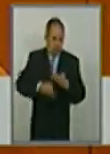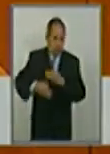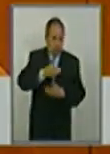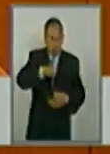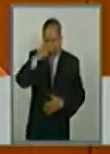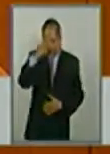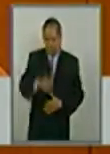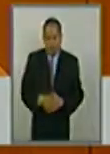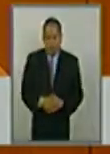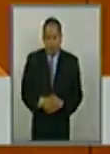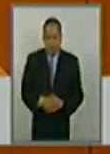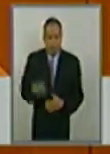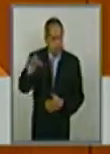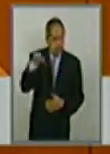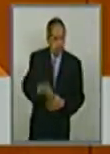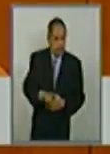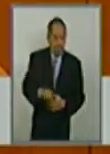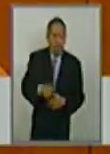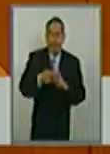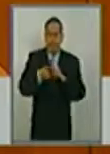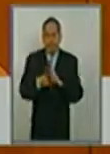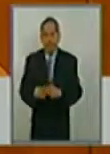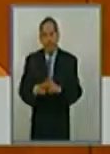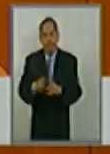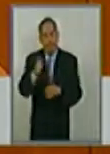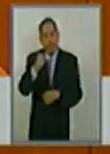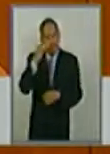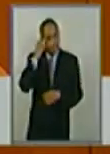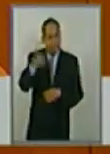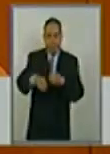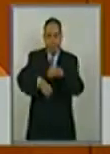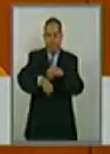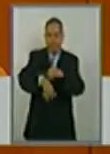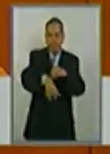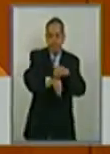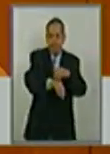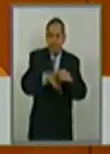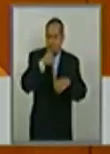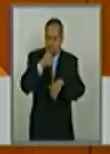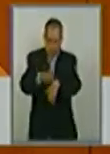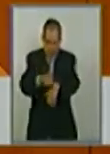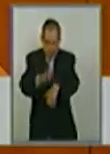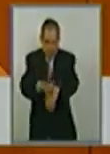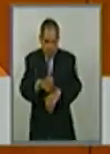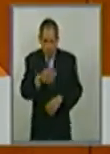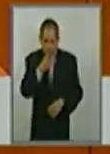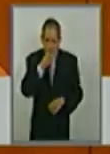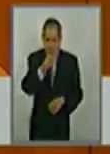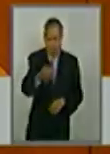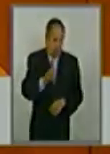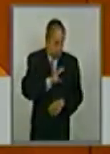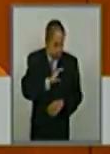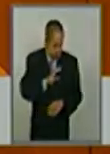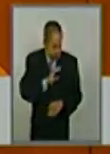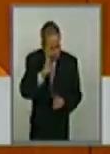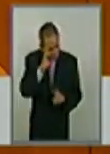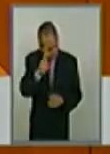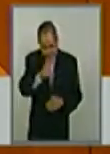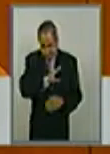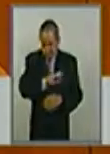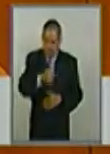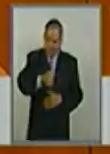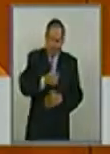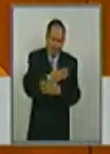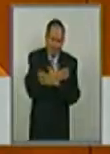los mexicanos. Hoy inicia la temporada de pulpo y desde aquí quiero hacer un afectuoso y caluroso